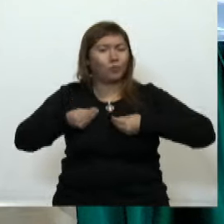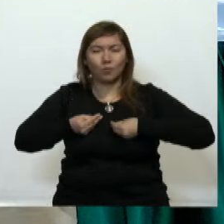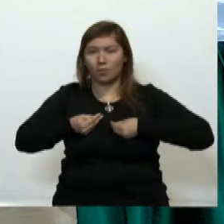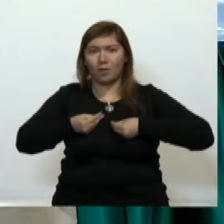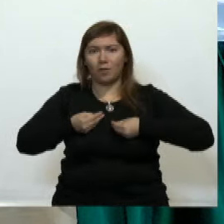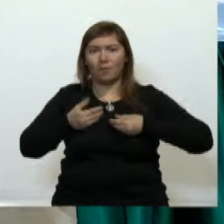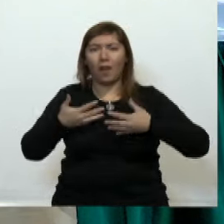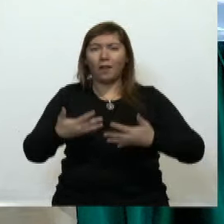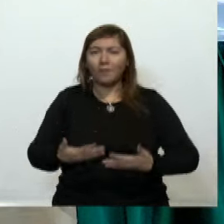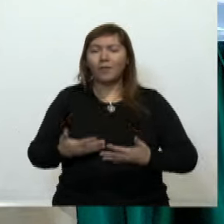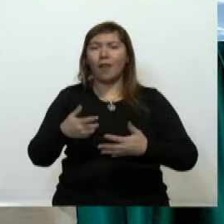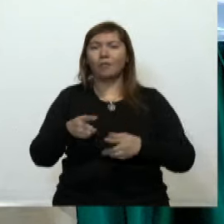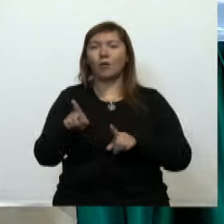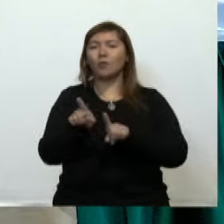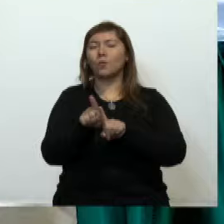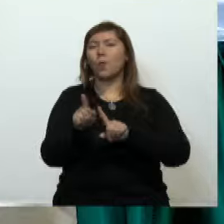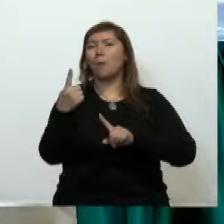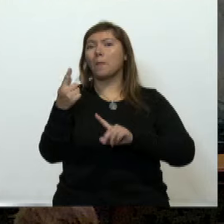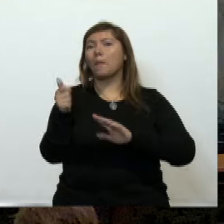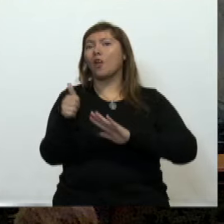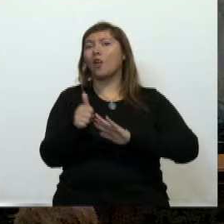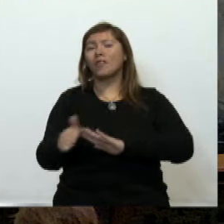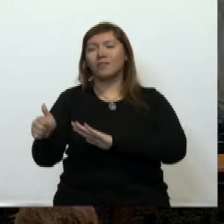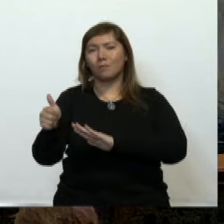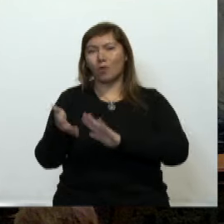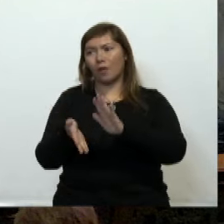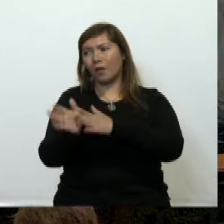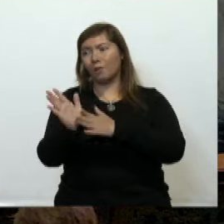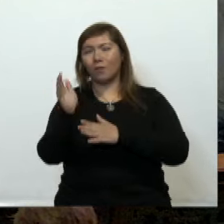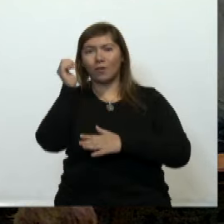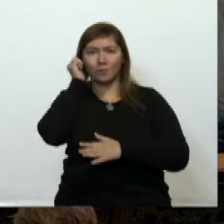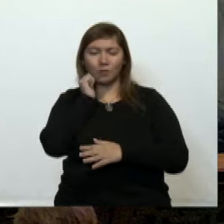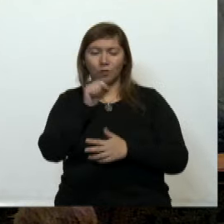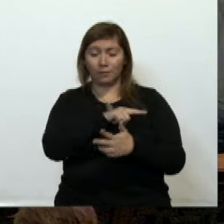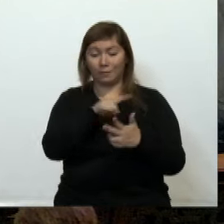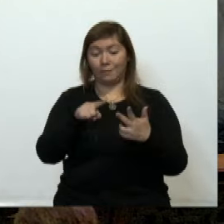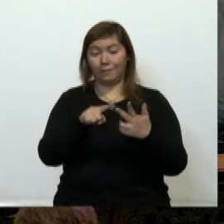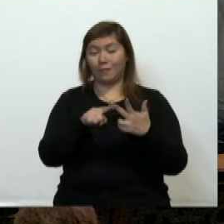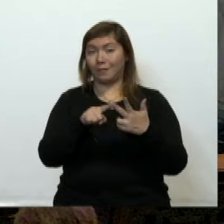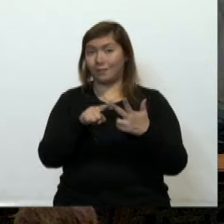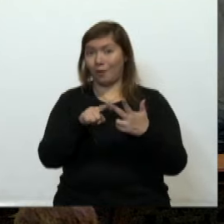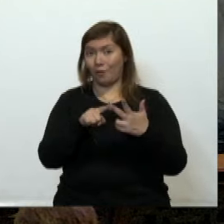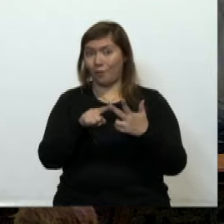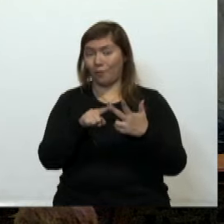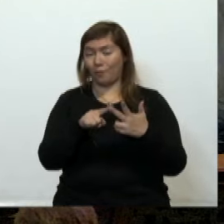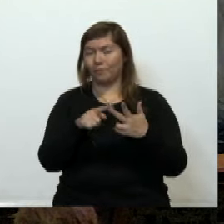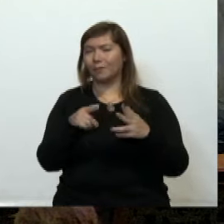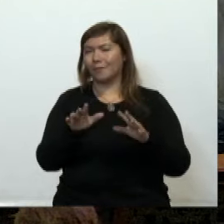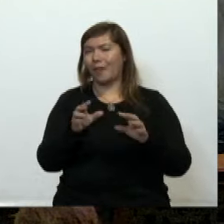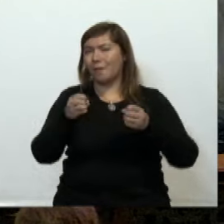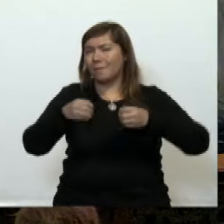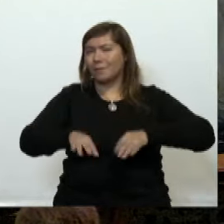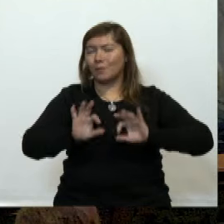discípulos primeros que mandó el Señor. Y en tercer lugar, entrando ya en las vacaciones de